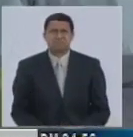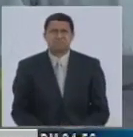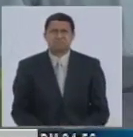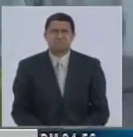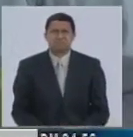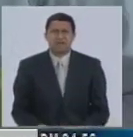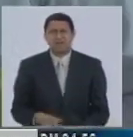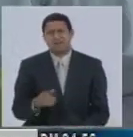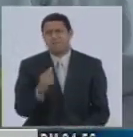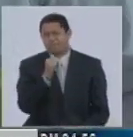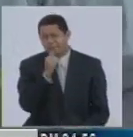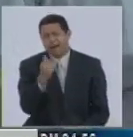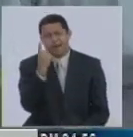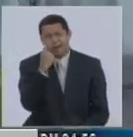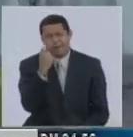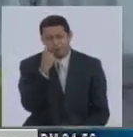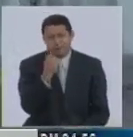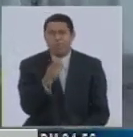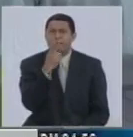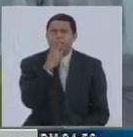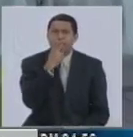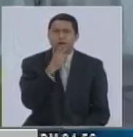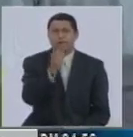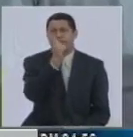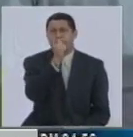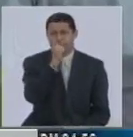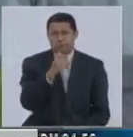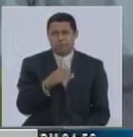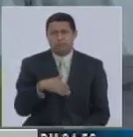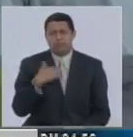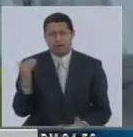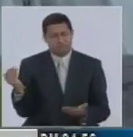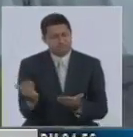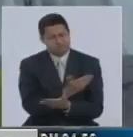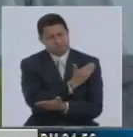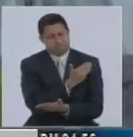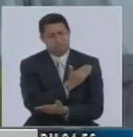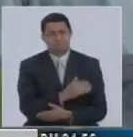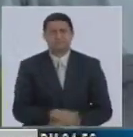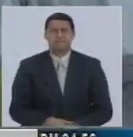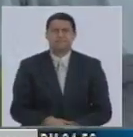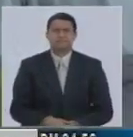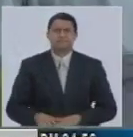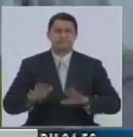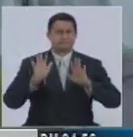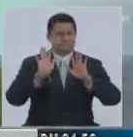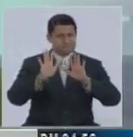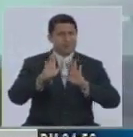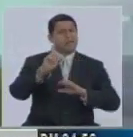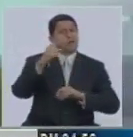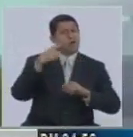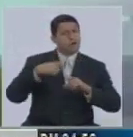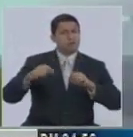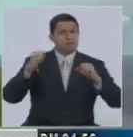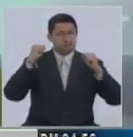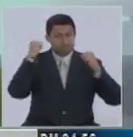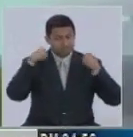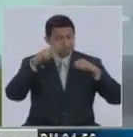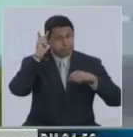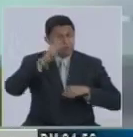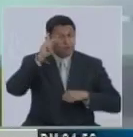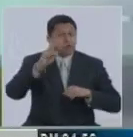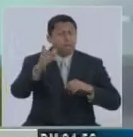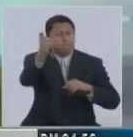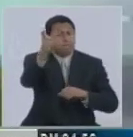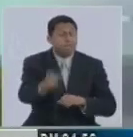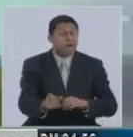esos vicios de tanto el cigarrillo como el alcohol vayan dejándolo a un lado. Bien, mencionabas un entrenador personal, y esto es muy